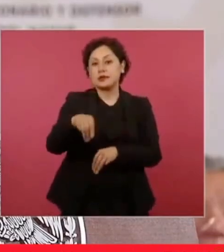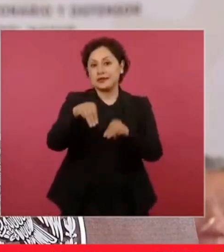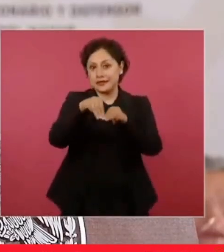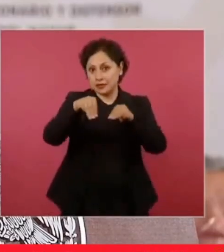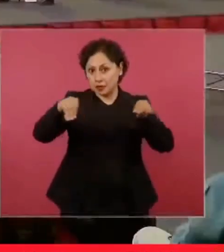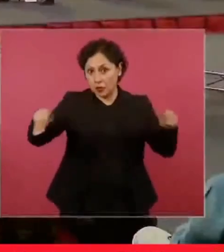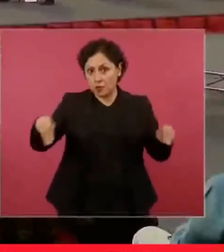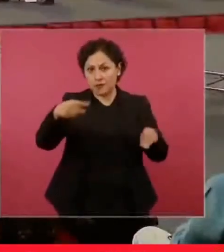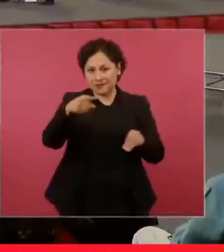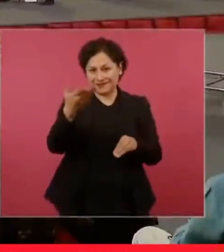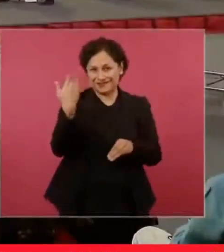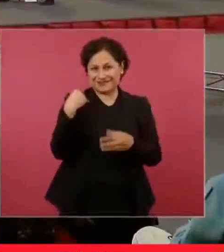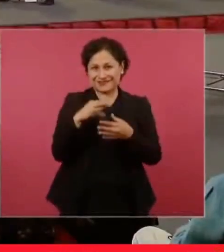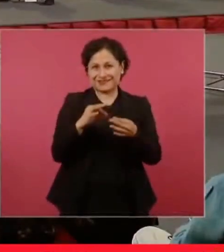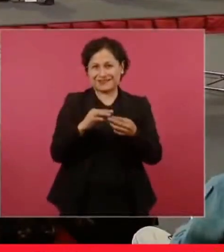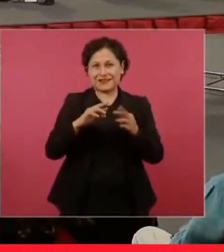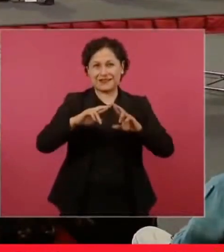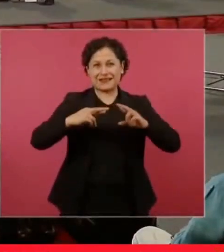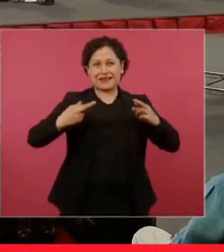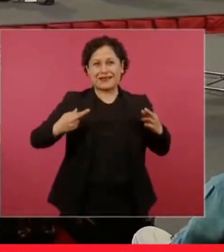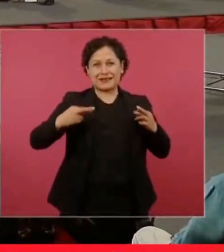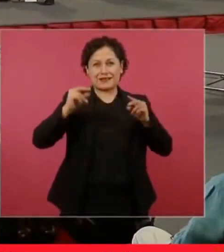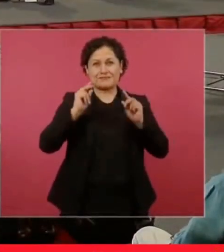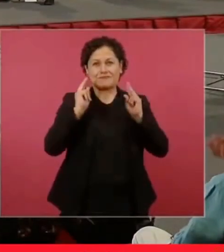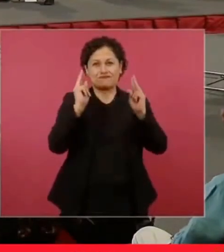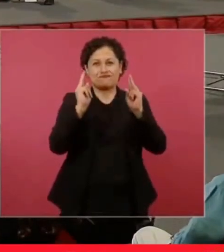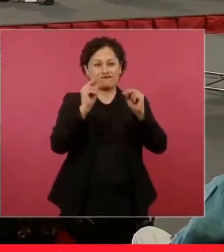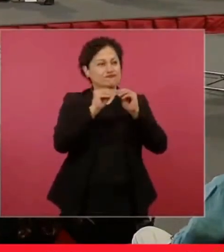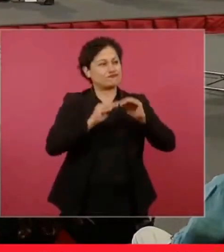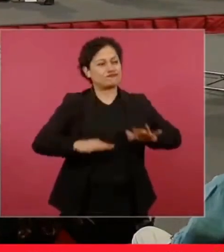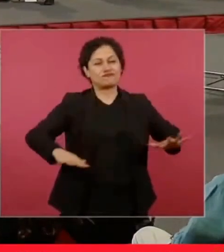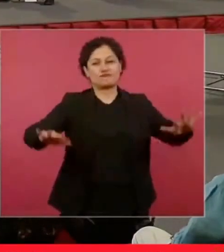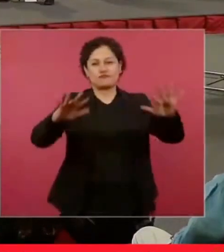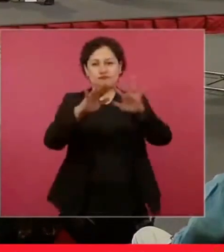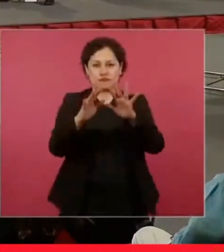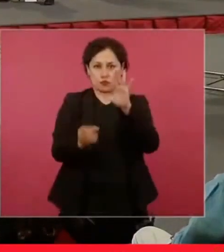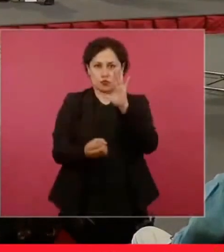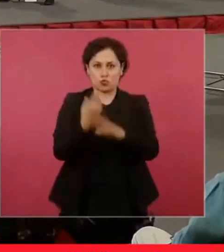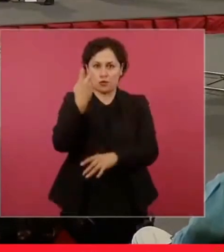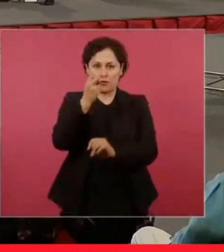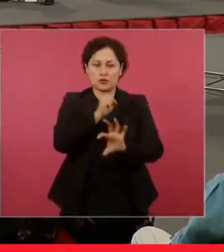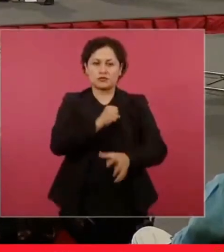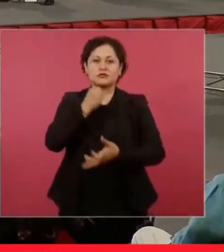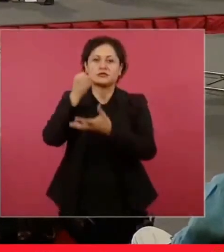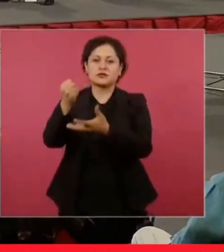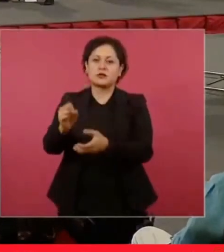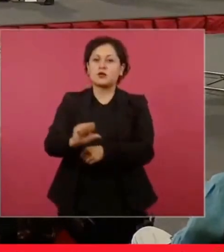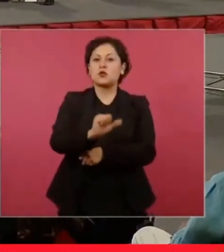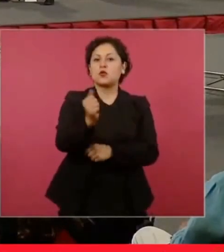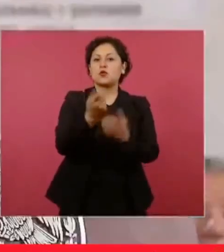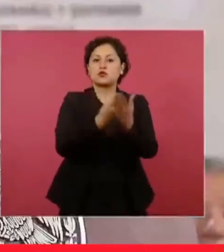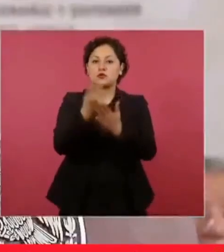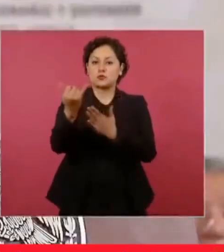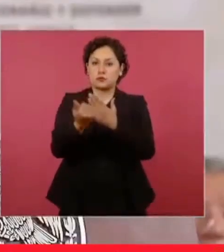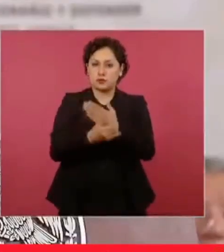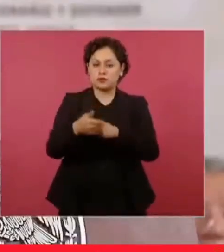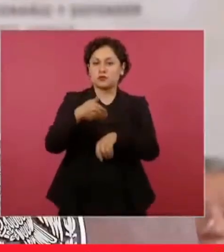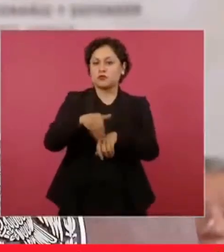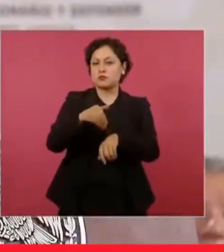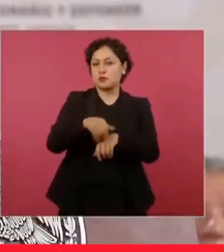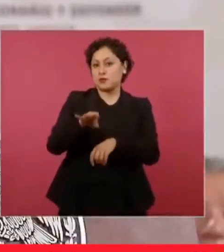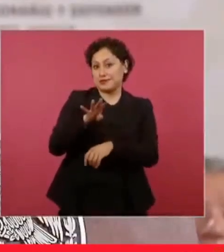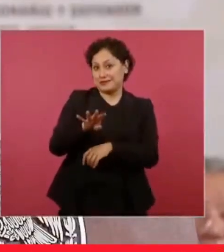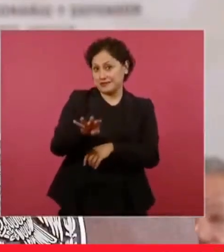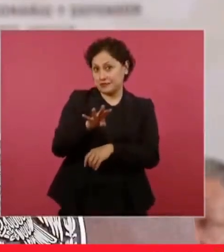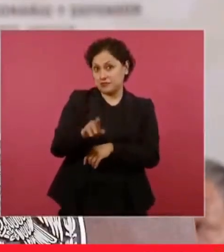cable conductor. A eso equivale estas nuevas inversiones. Lo mismo tendremos un proyecto que se le conoce como el I-19, que tiene las